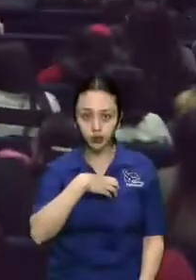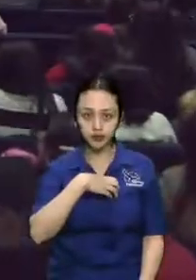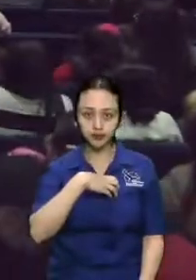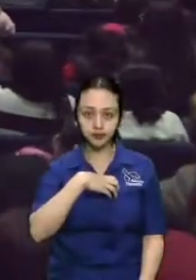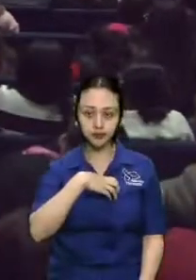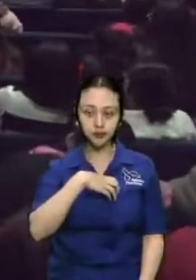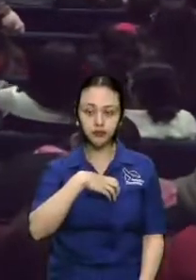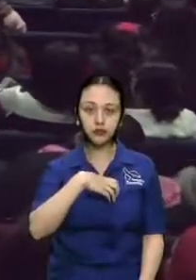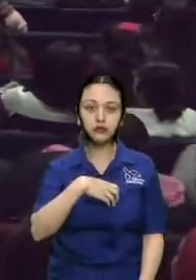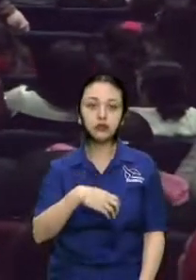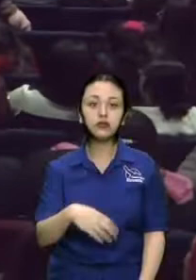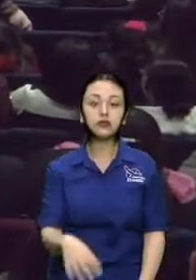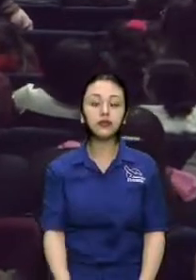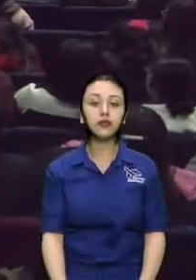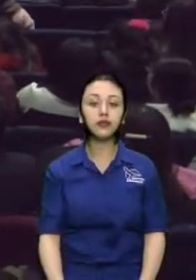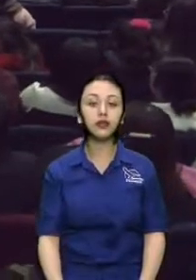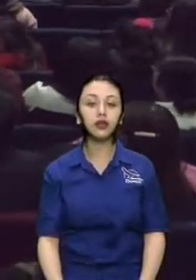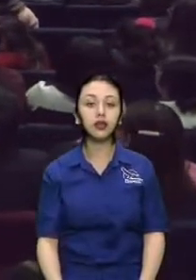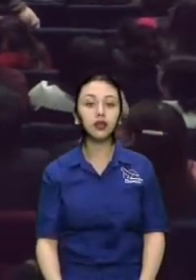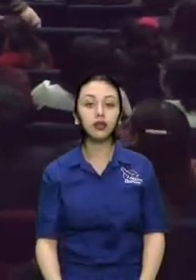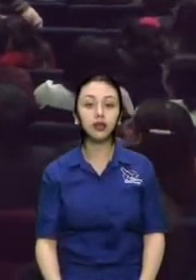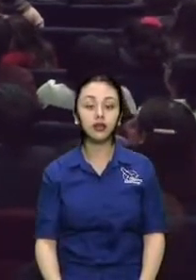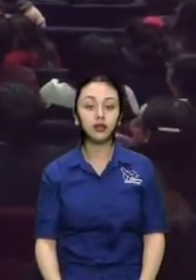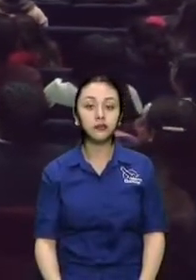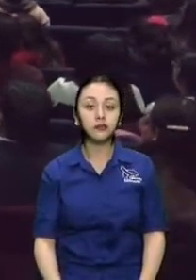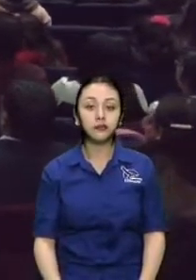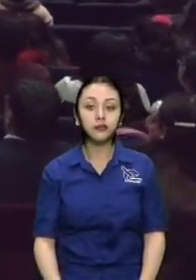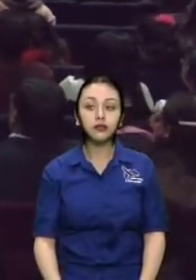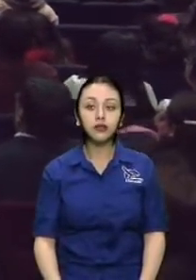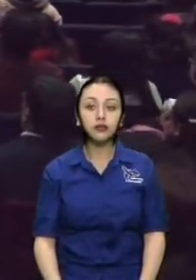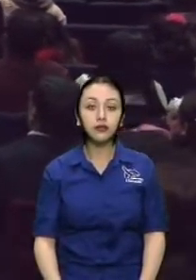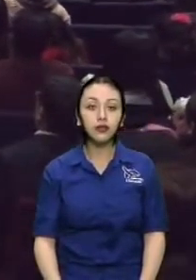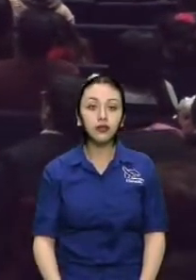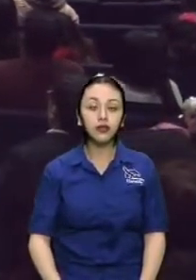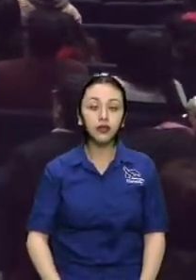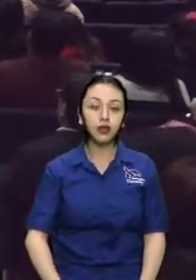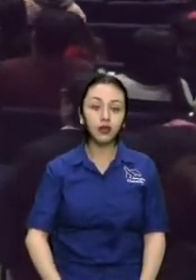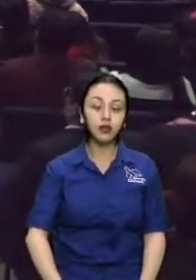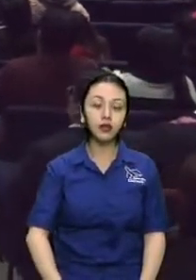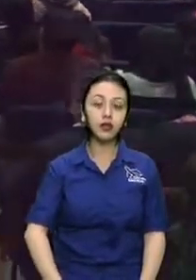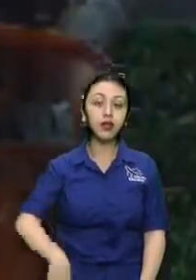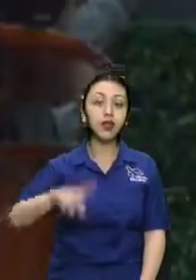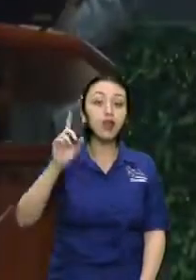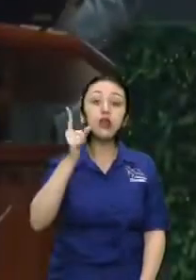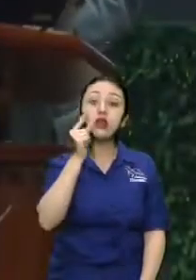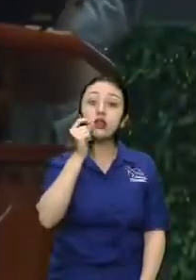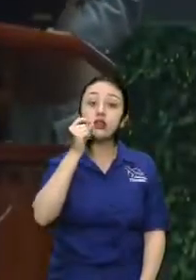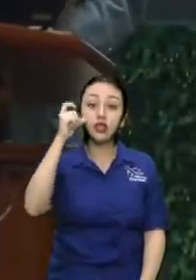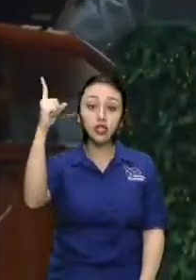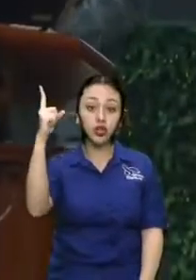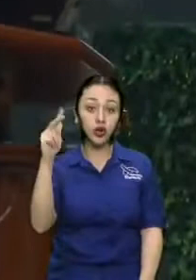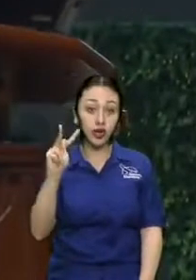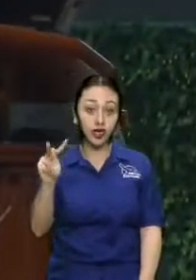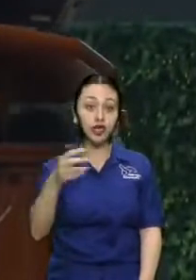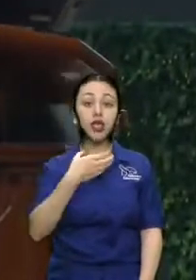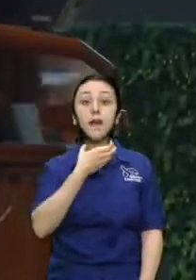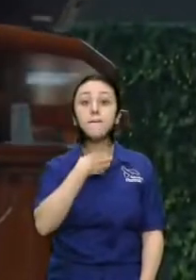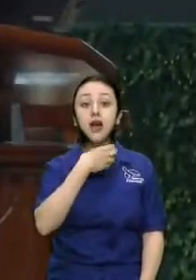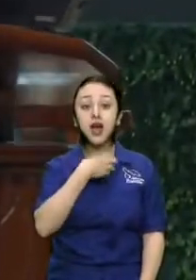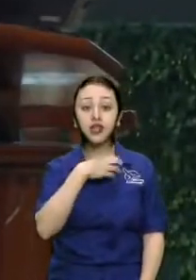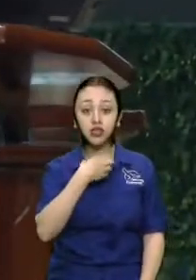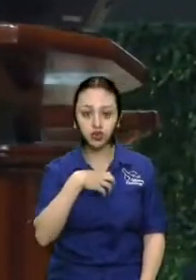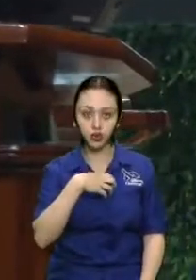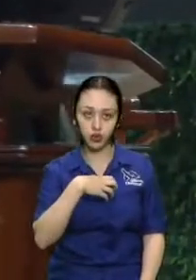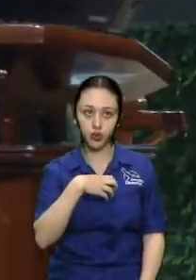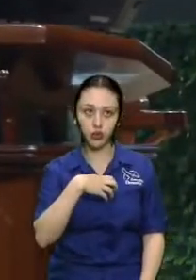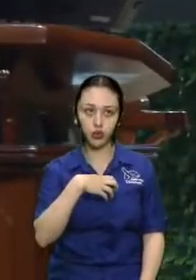Ustedes me dicen Maestro y Señor, y yo soy Señor y Maestro. Porque el orden de los factores sí altera el producto, y el único que me recibe como Maestro es Judas. Por